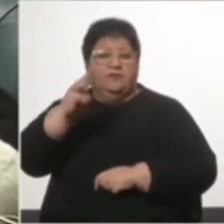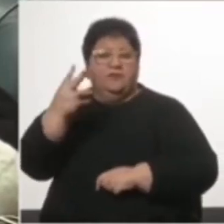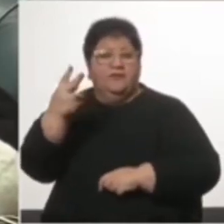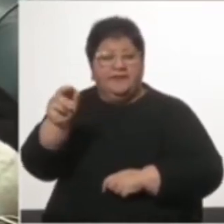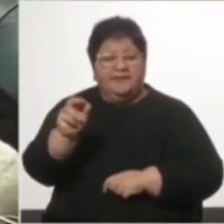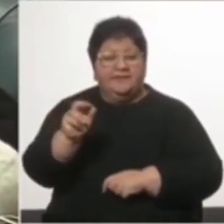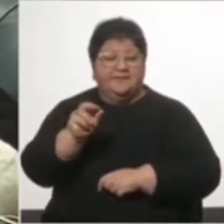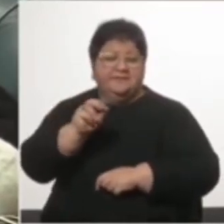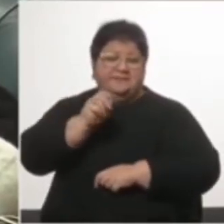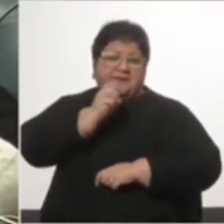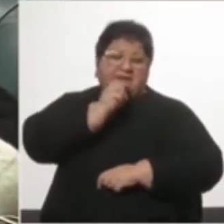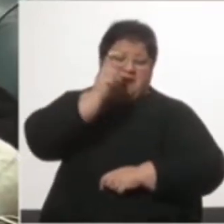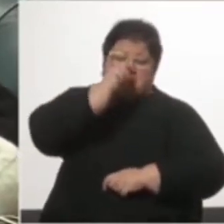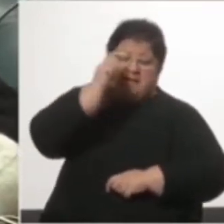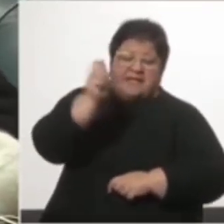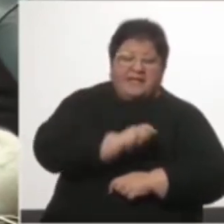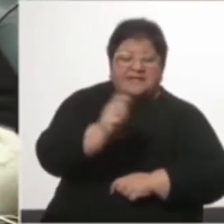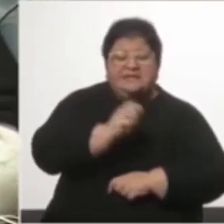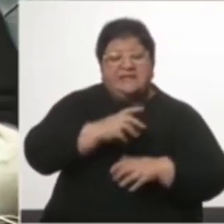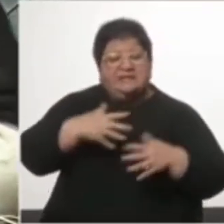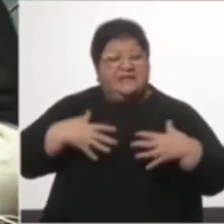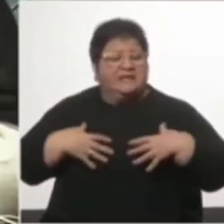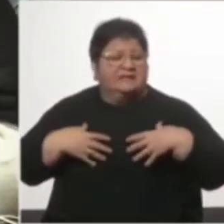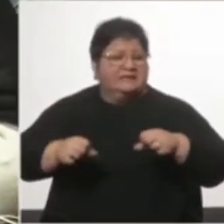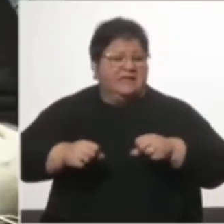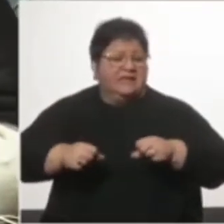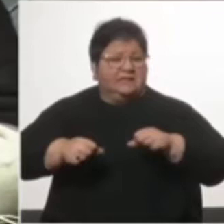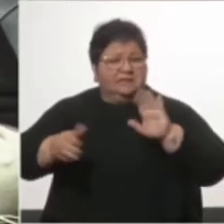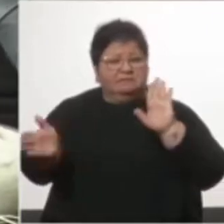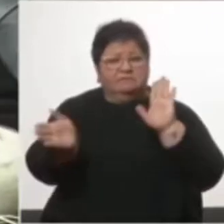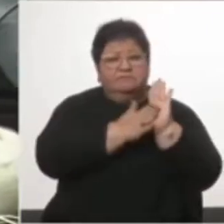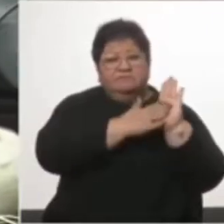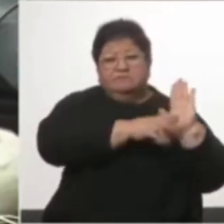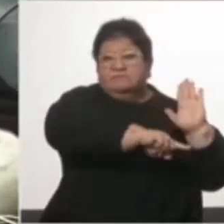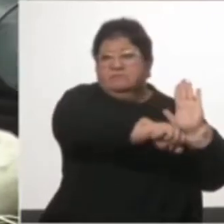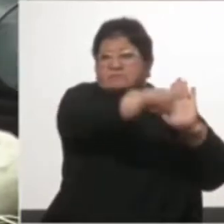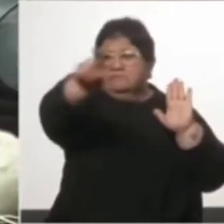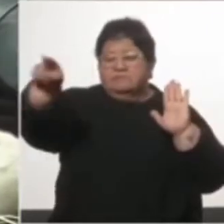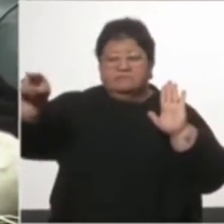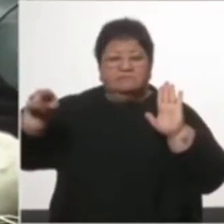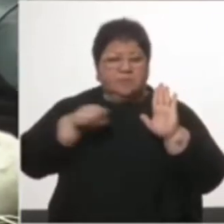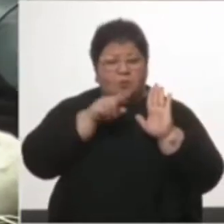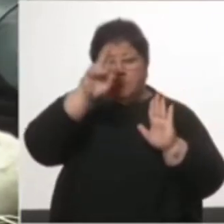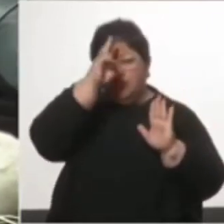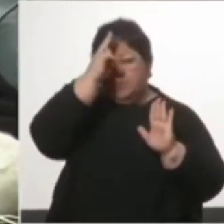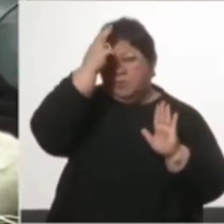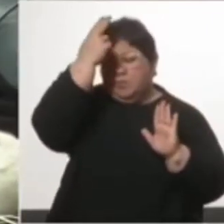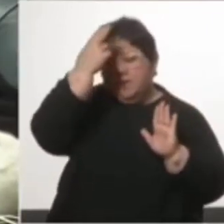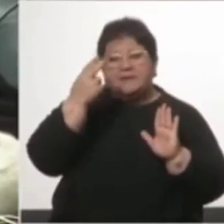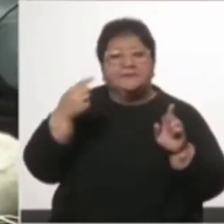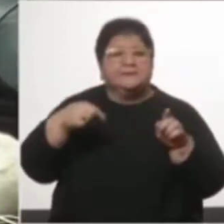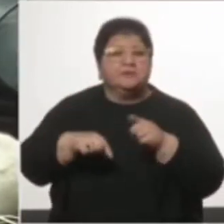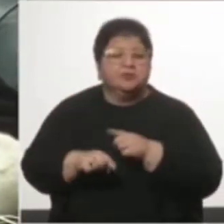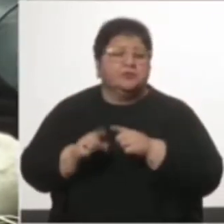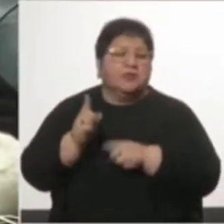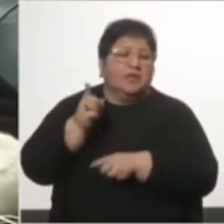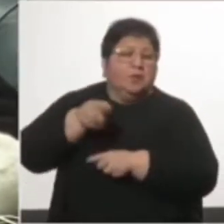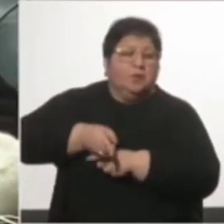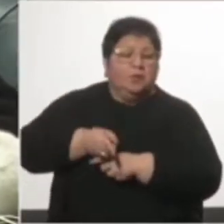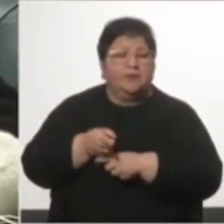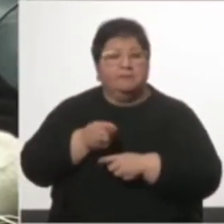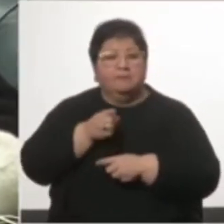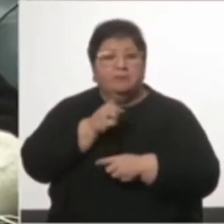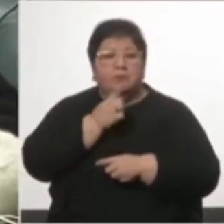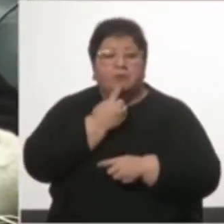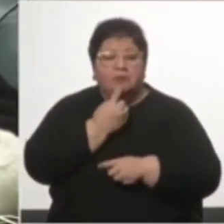nacional sanitaria a consecuencia de la pandemia y que pone en manos del Ministerio de Salud Pública el ejecutar las políticas necesarias para